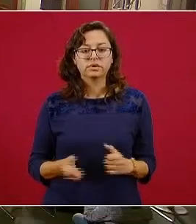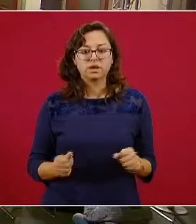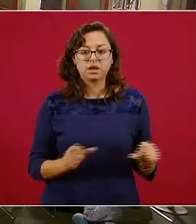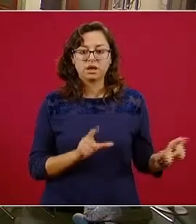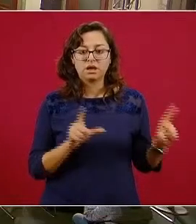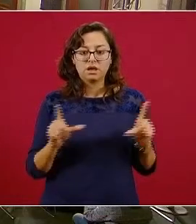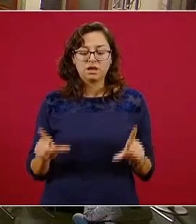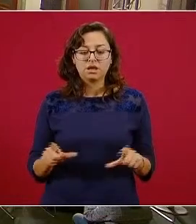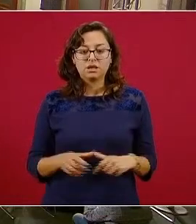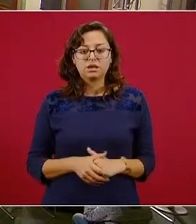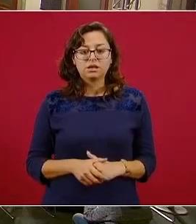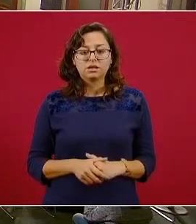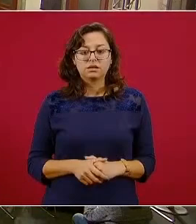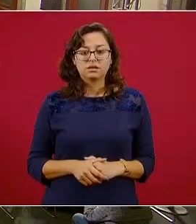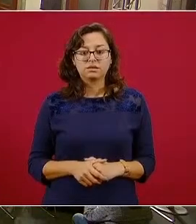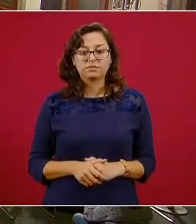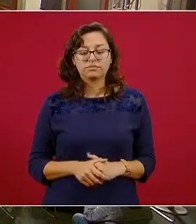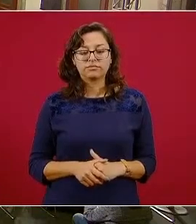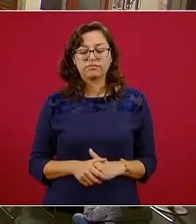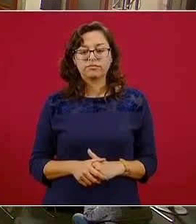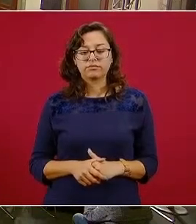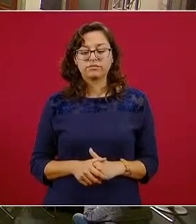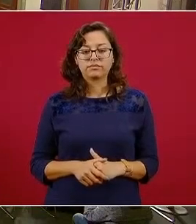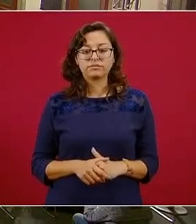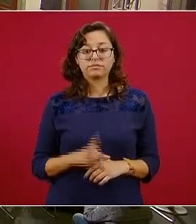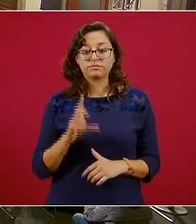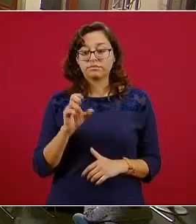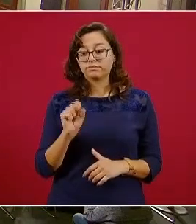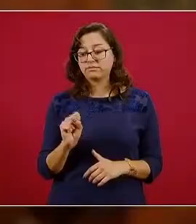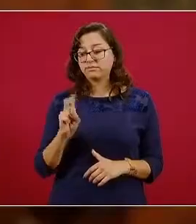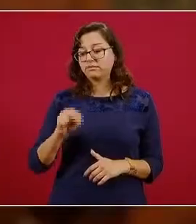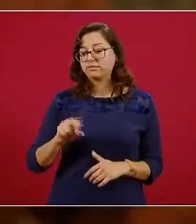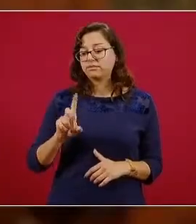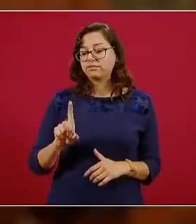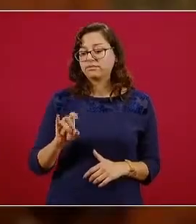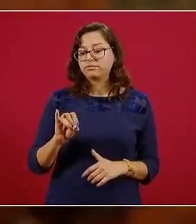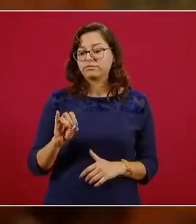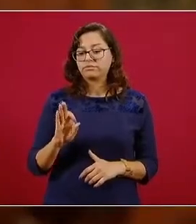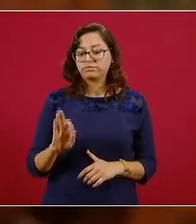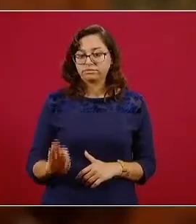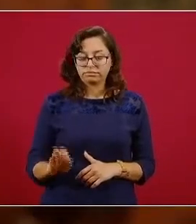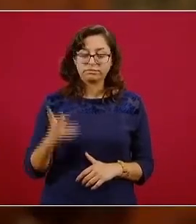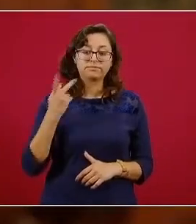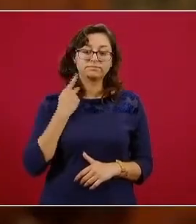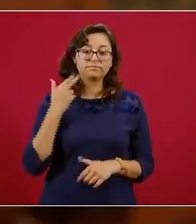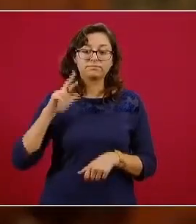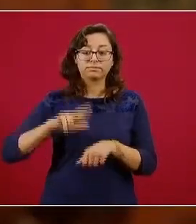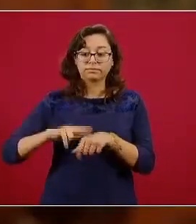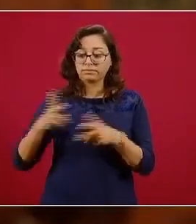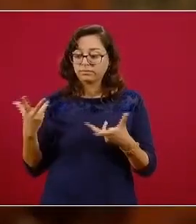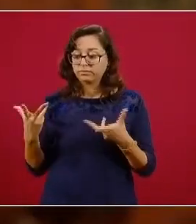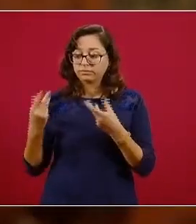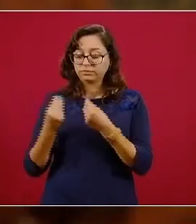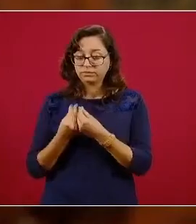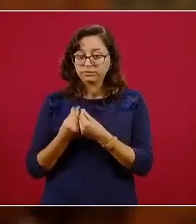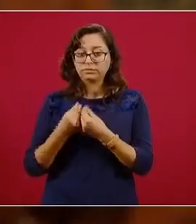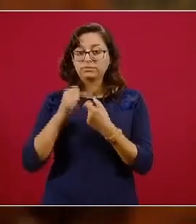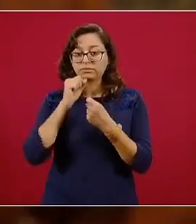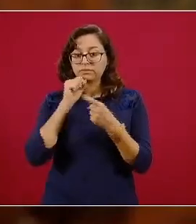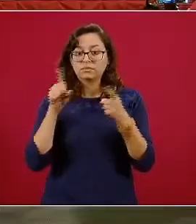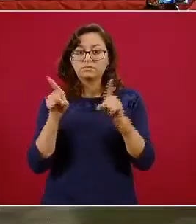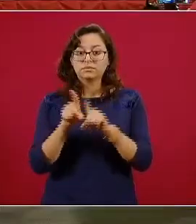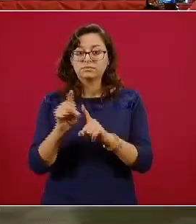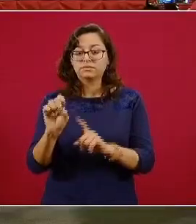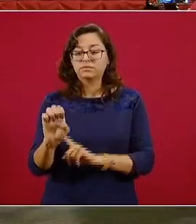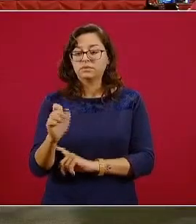favor. El Sistema Nacional DIF, a través de la Procuraduría, colabora con la Secretaría de